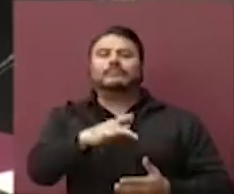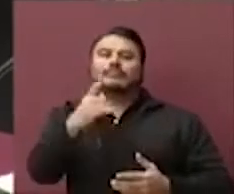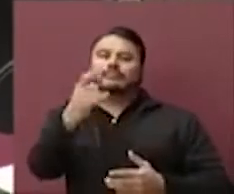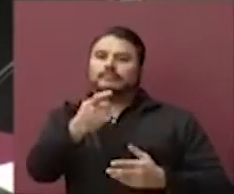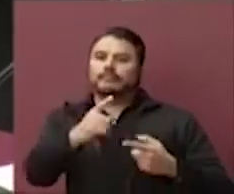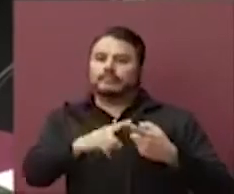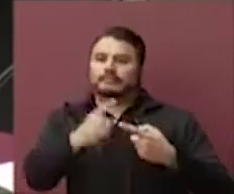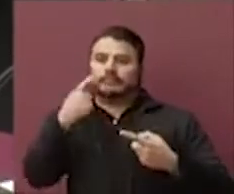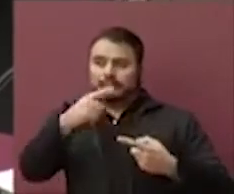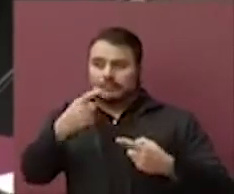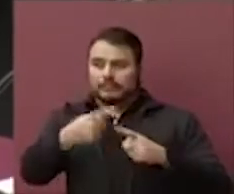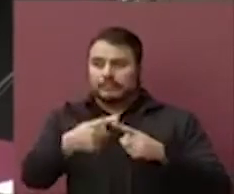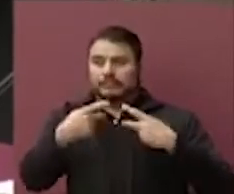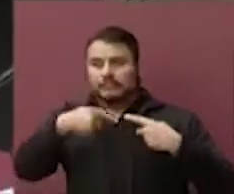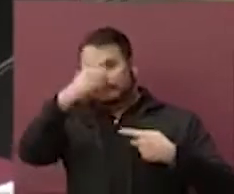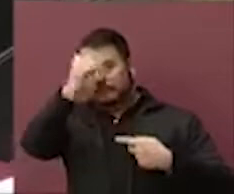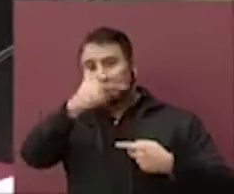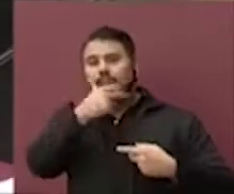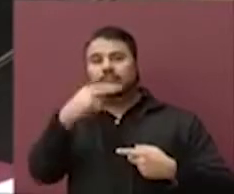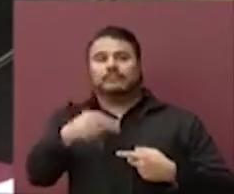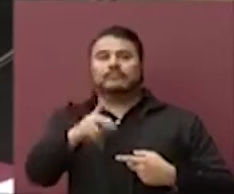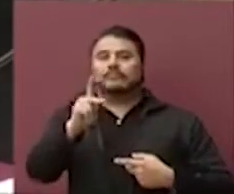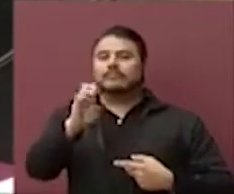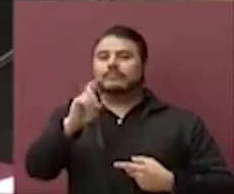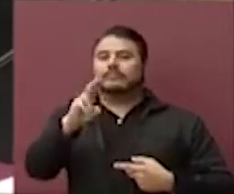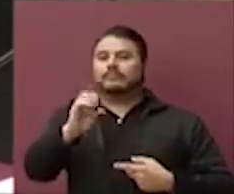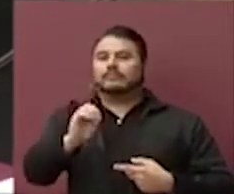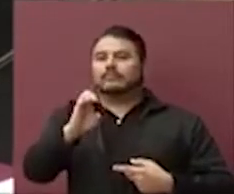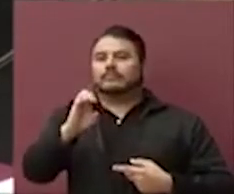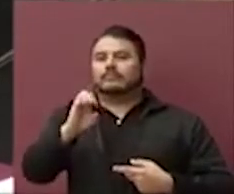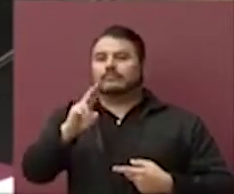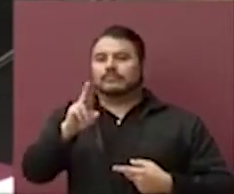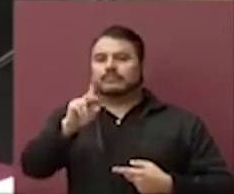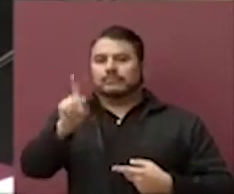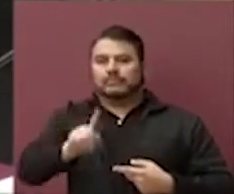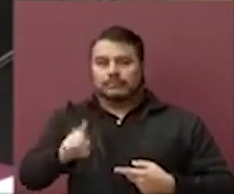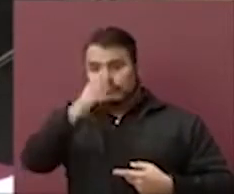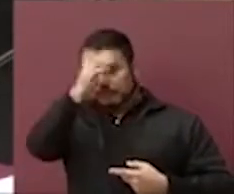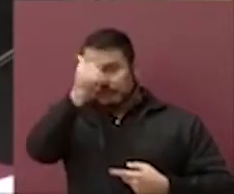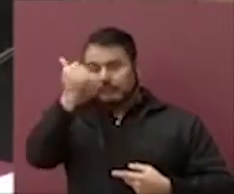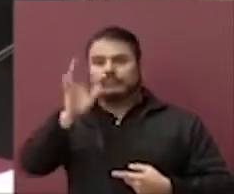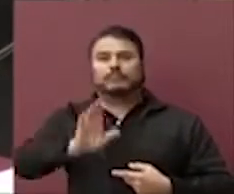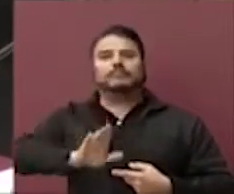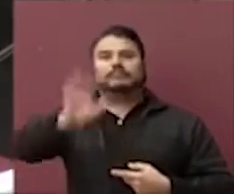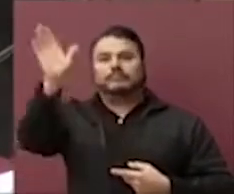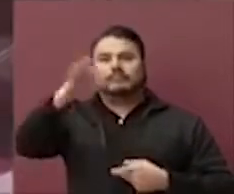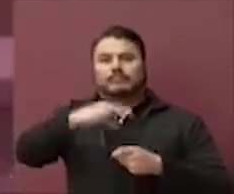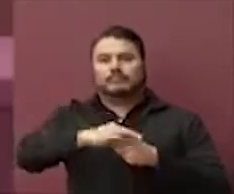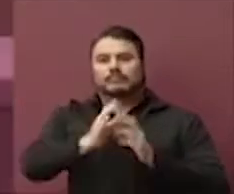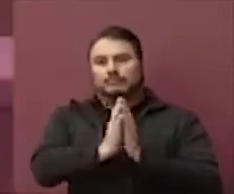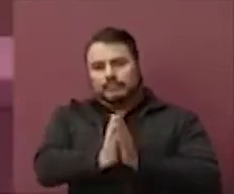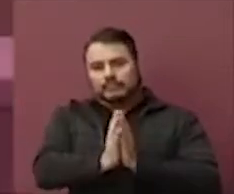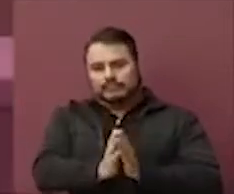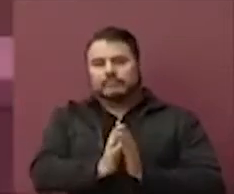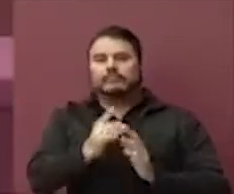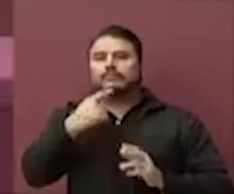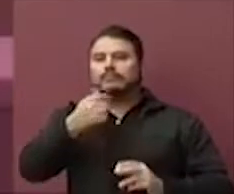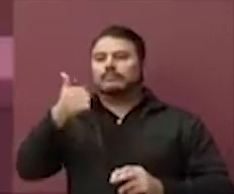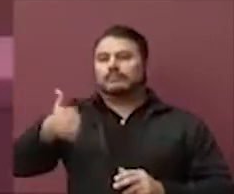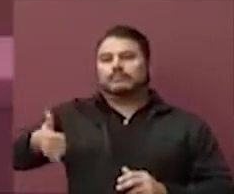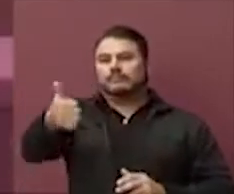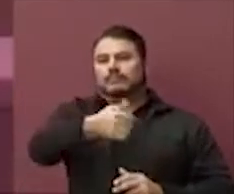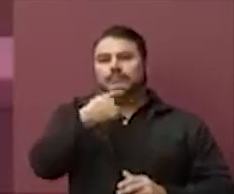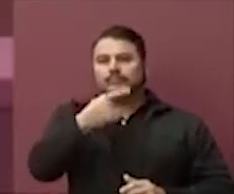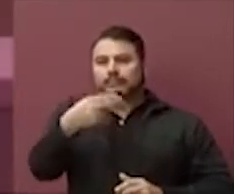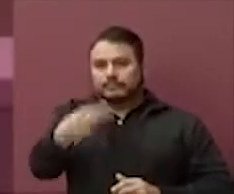término, quienes estén a favor del ciudadano Pedro Cruz Camarena, favor de emitir su voto de manera nominal, manifestando su